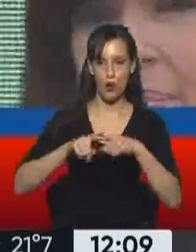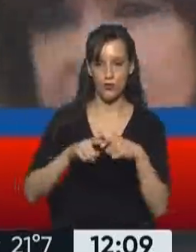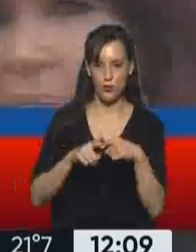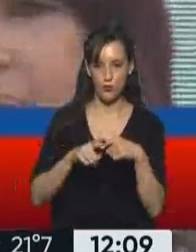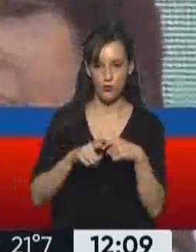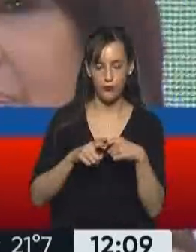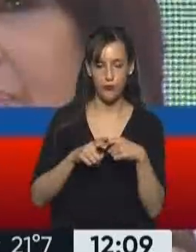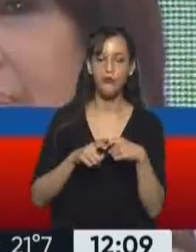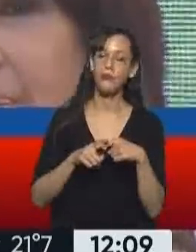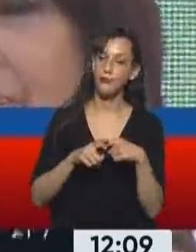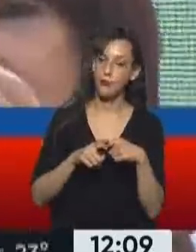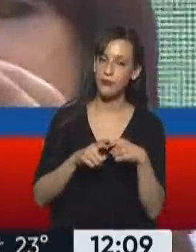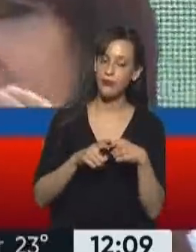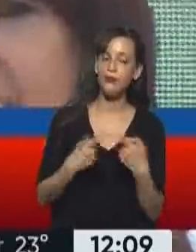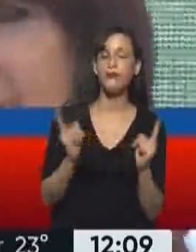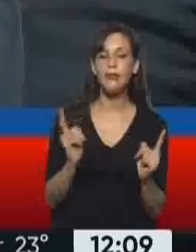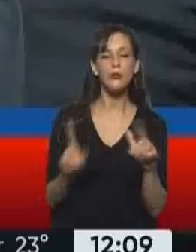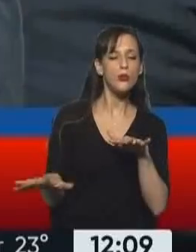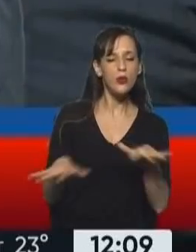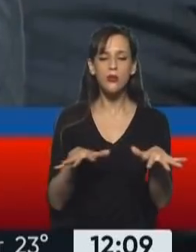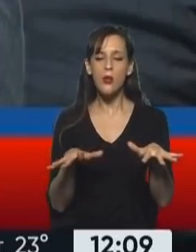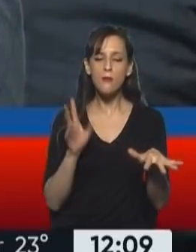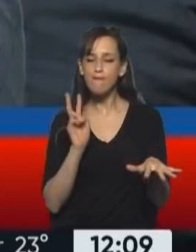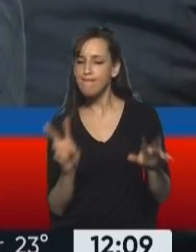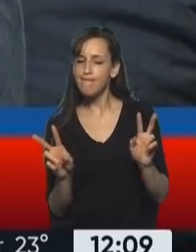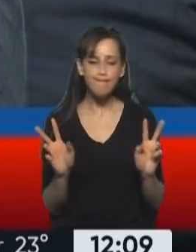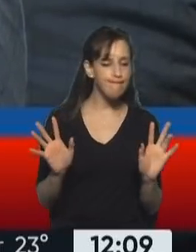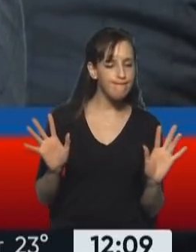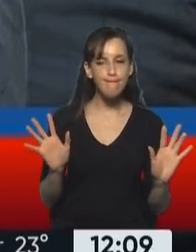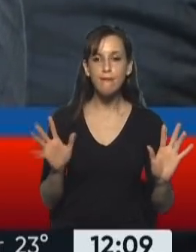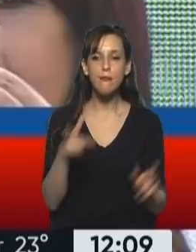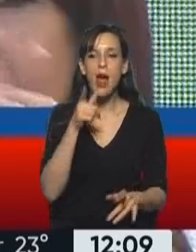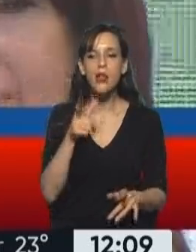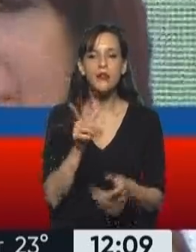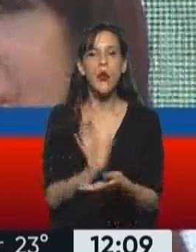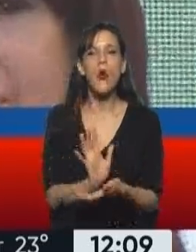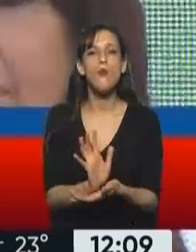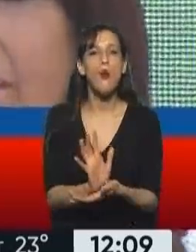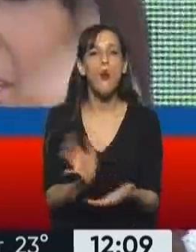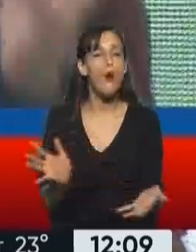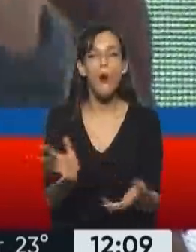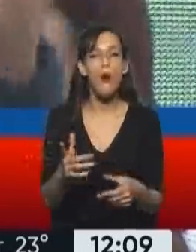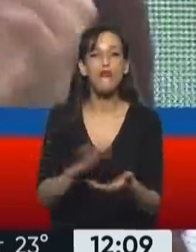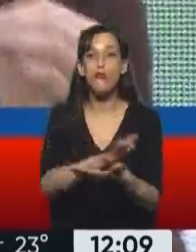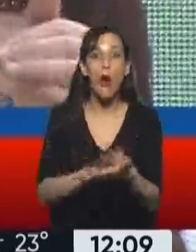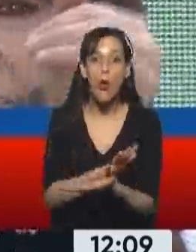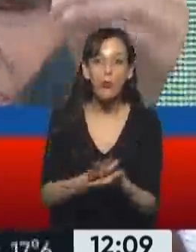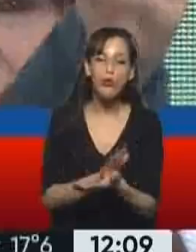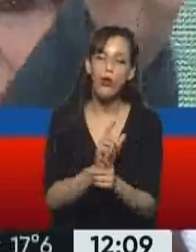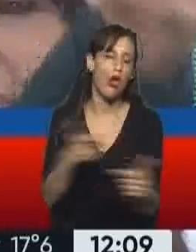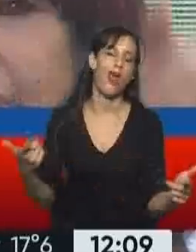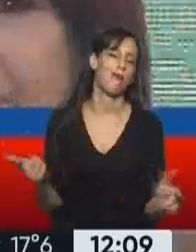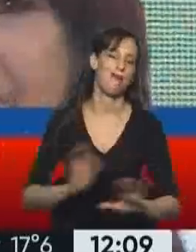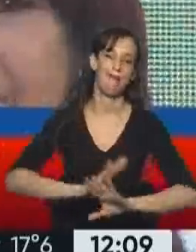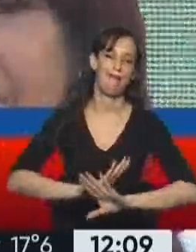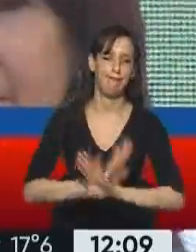Y uno miraba esa situación y parecía imposible remontar esa cuesta en la que había